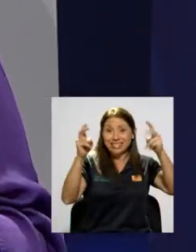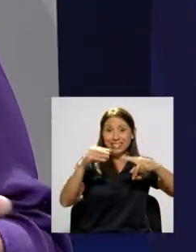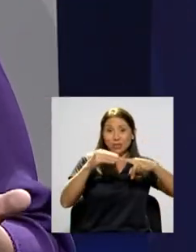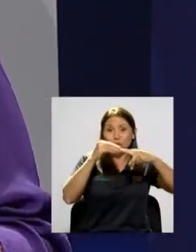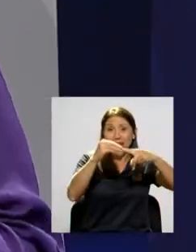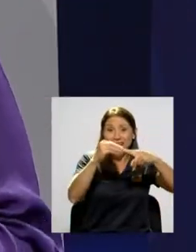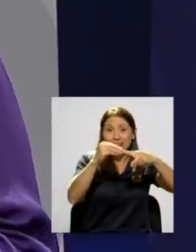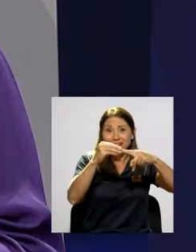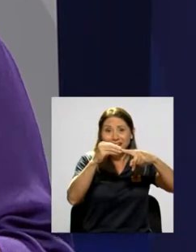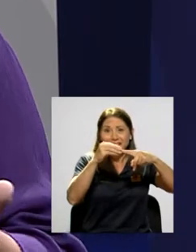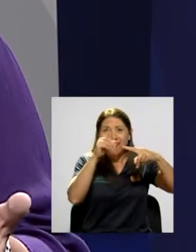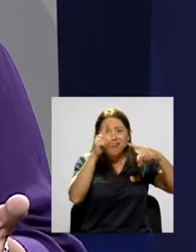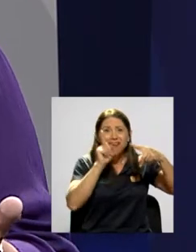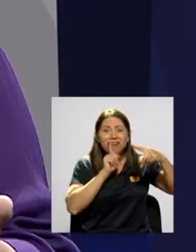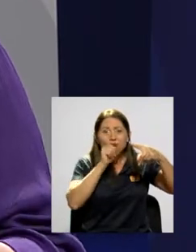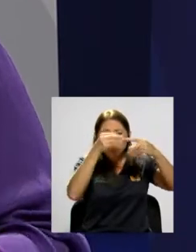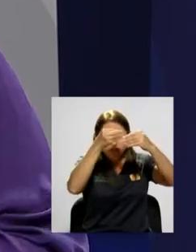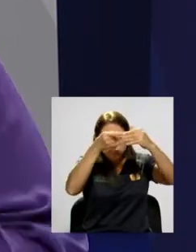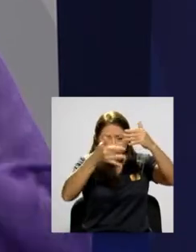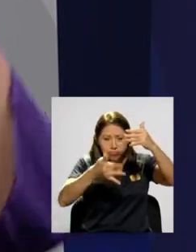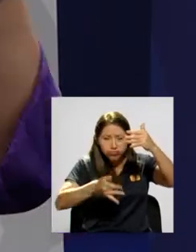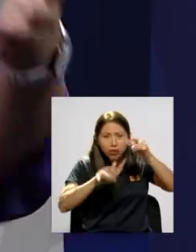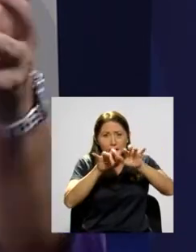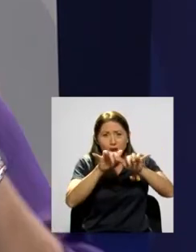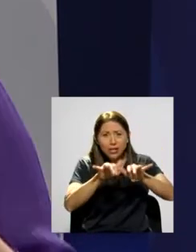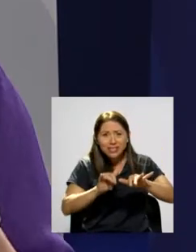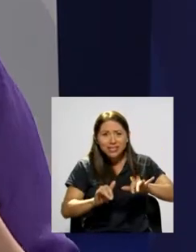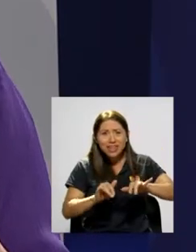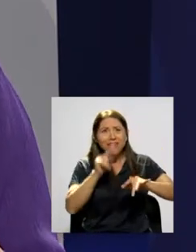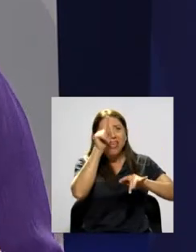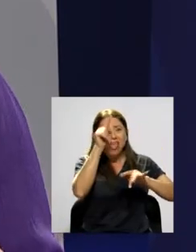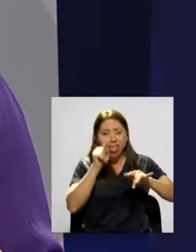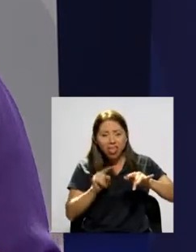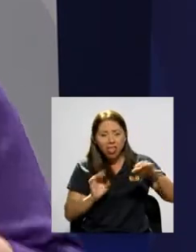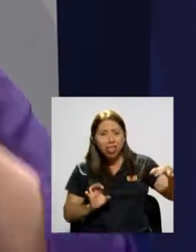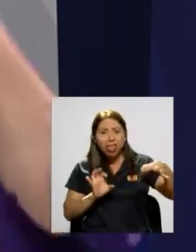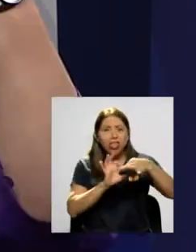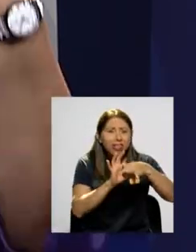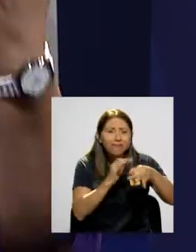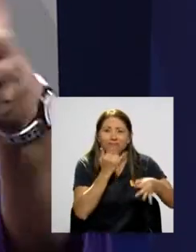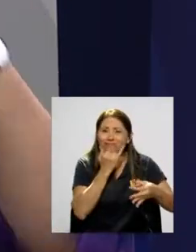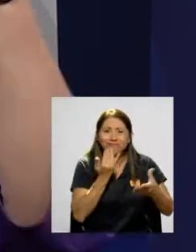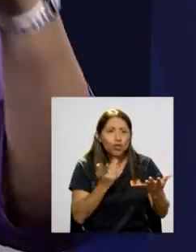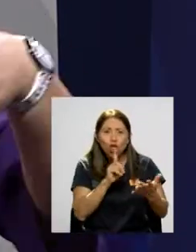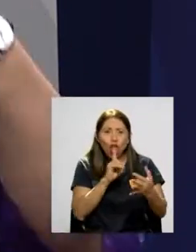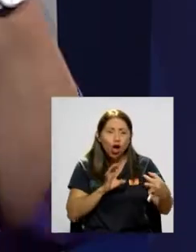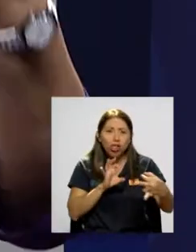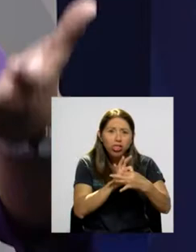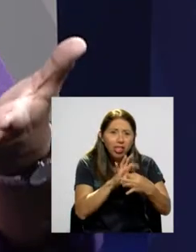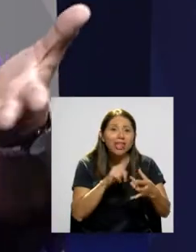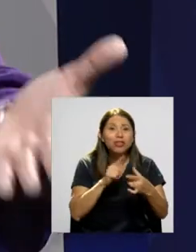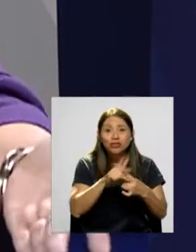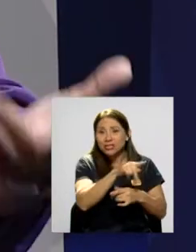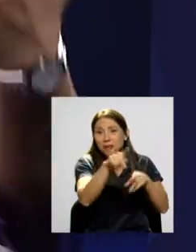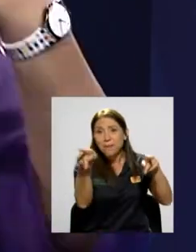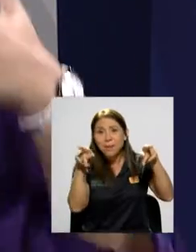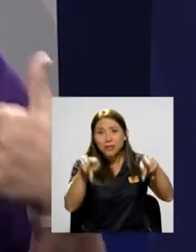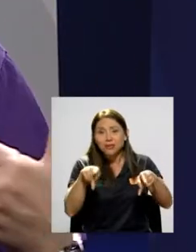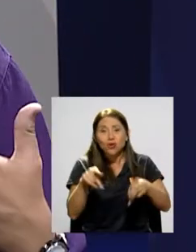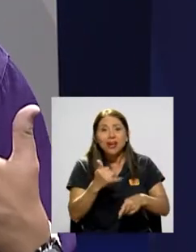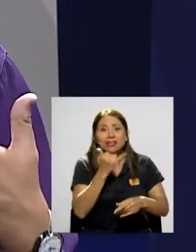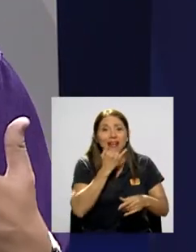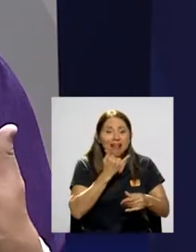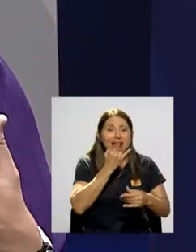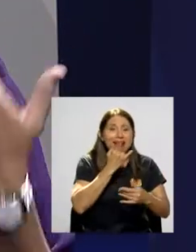guarda poca relación con ese contenido. Uh-huh. Entonces, bueno, aquí se está induciendo a error a la población. Cuando la prensa hace esto reiteradas veces, va